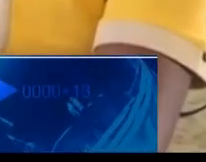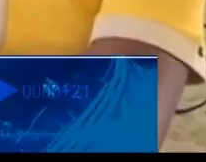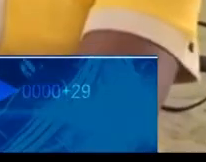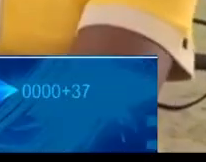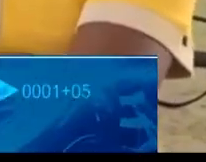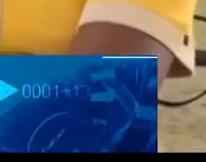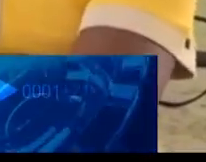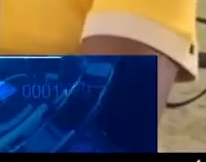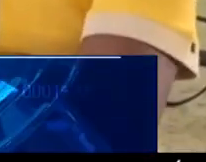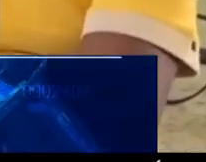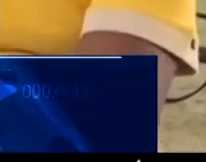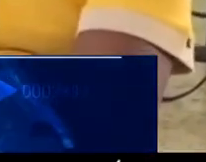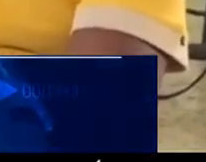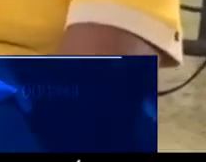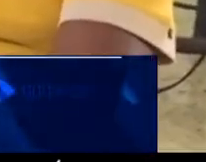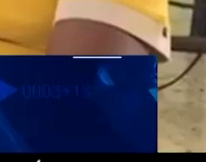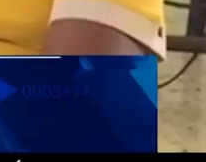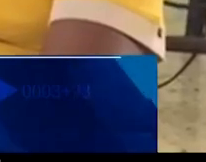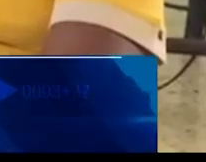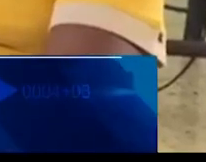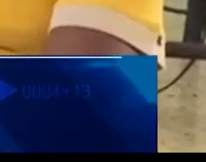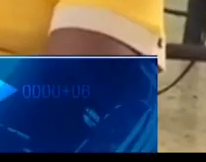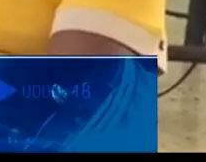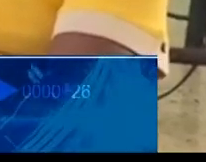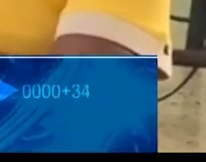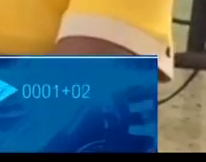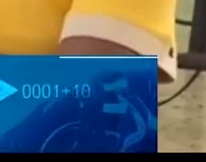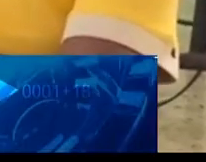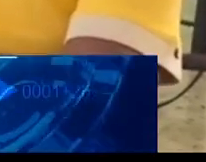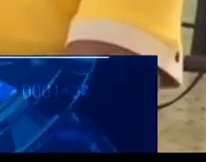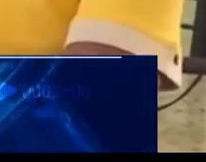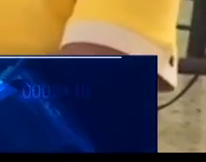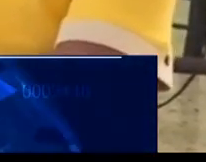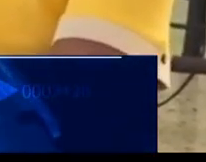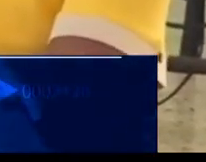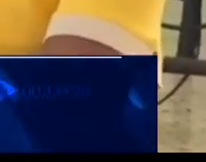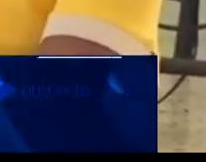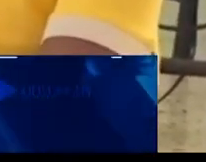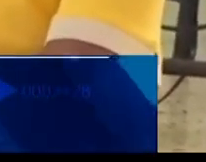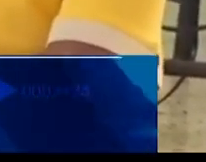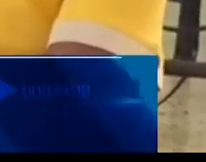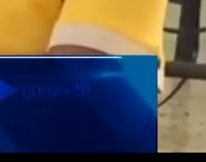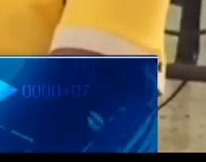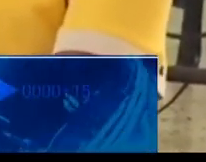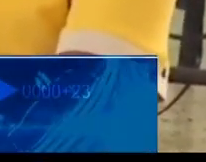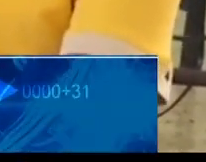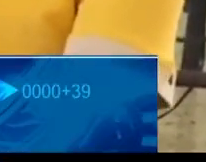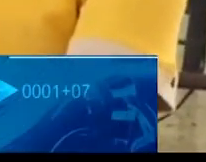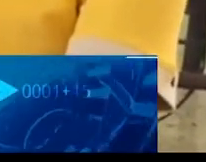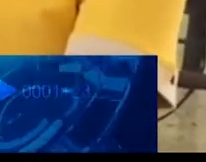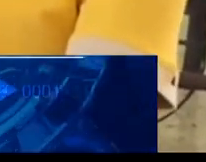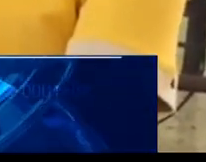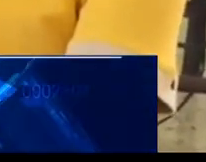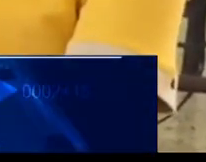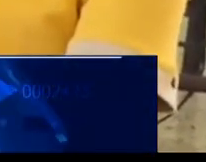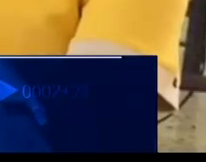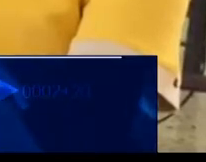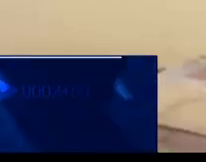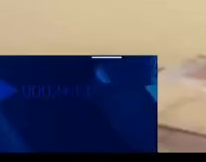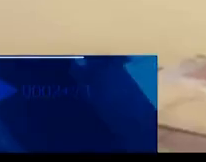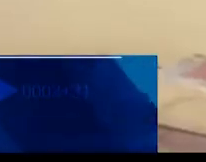es mangú con salami, huevo y queso. La bandera dominicana es arroz, habichuela y